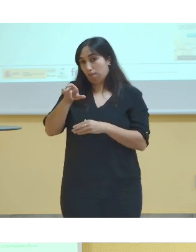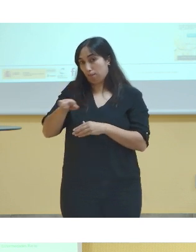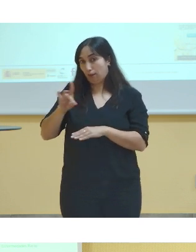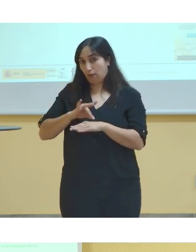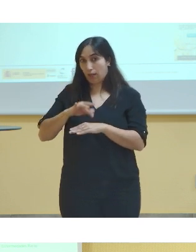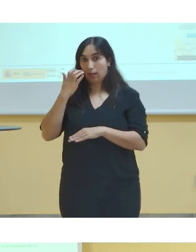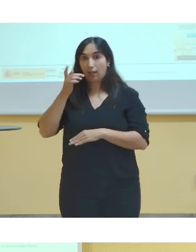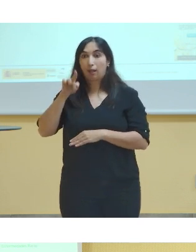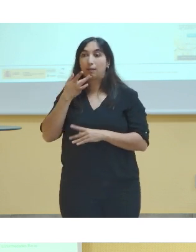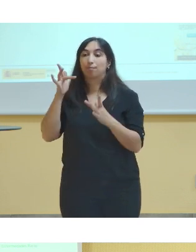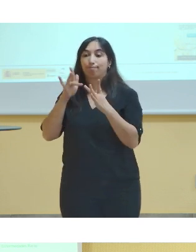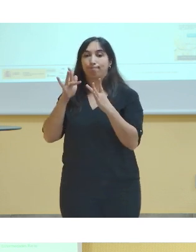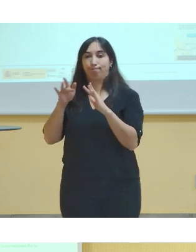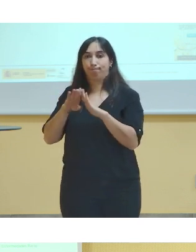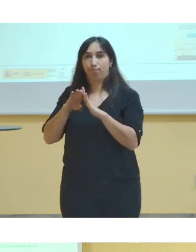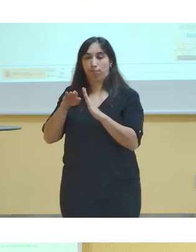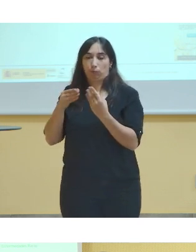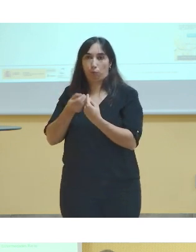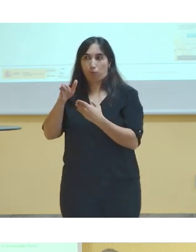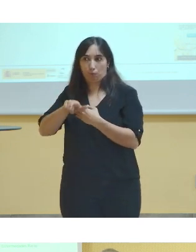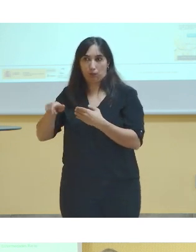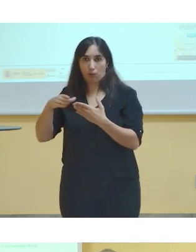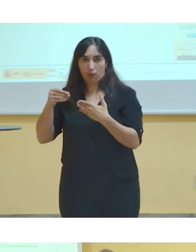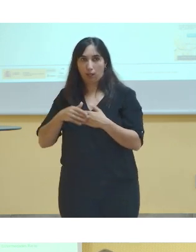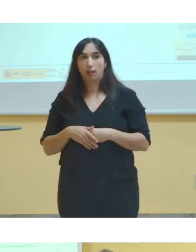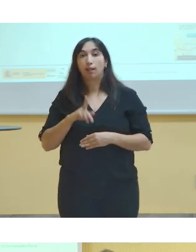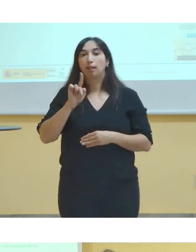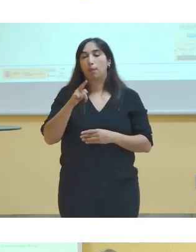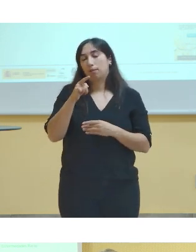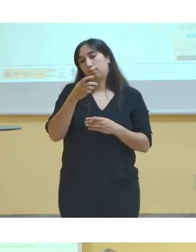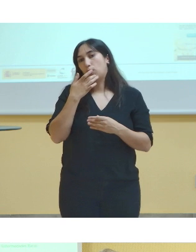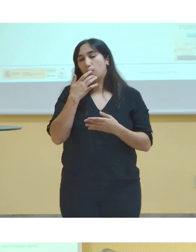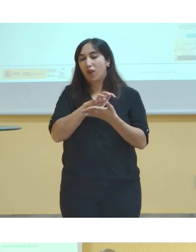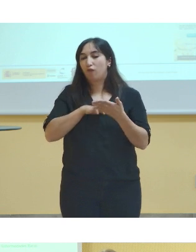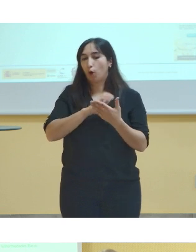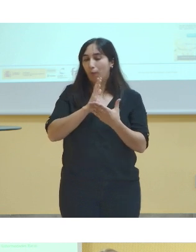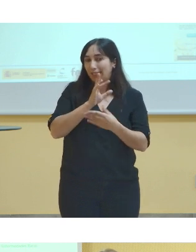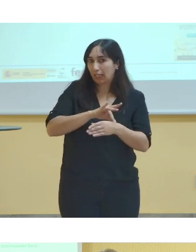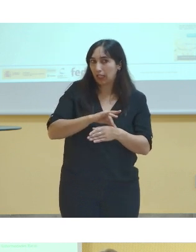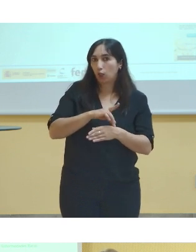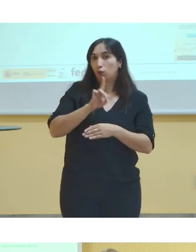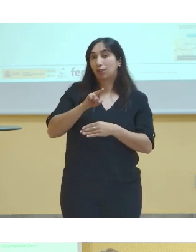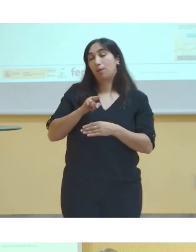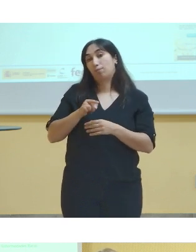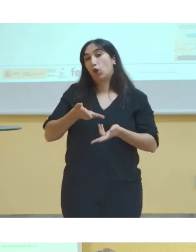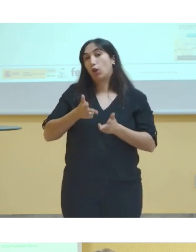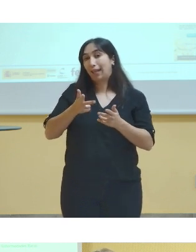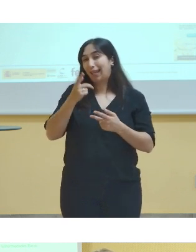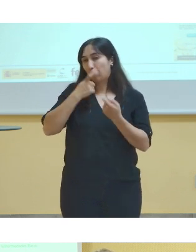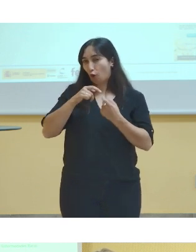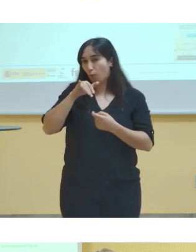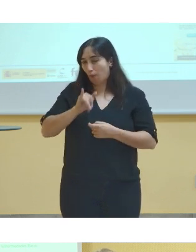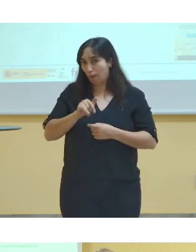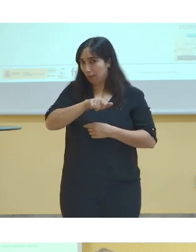con los pacientes. En el registro se incluyen informes clínicos sobre el diagnóstico, un consentimiento informado de todas las